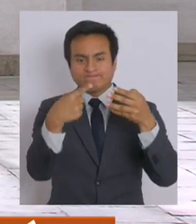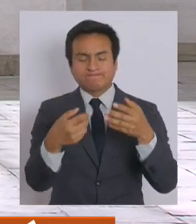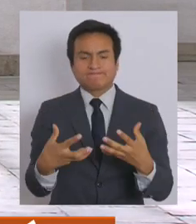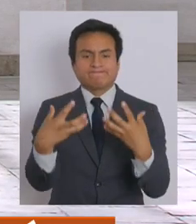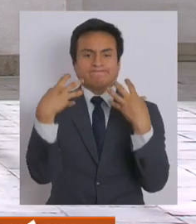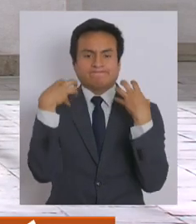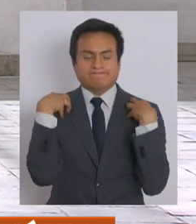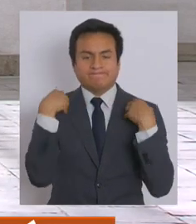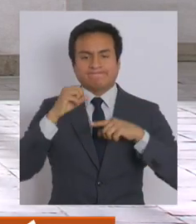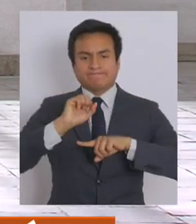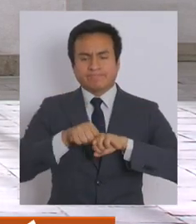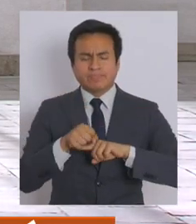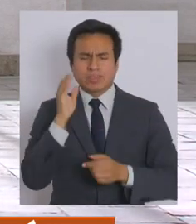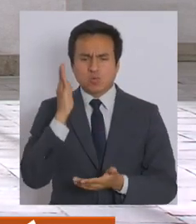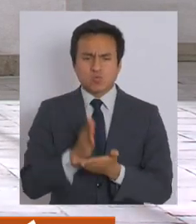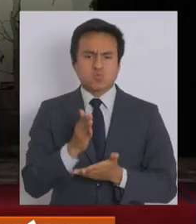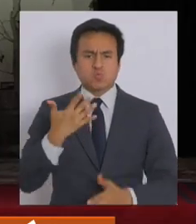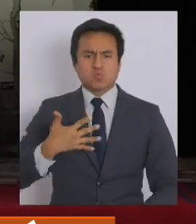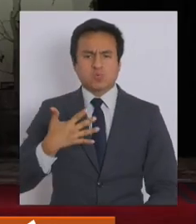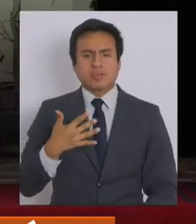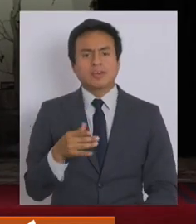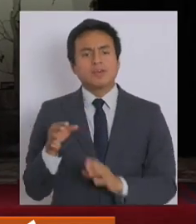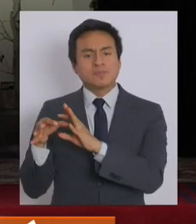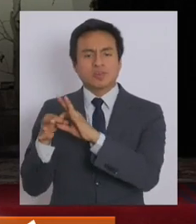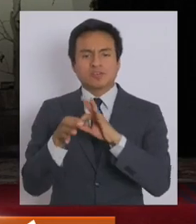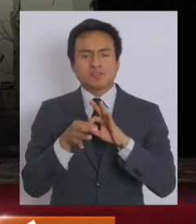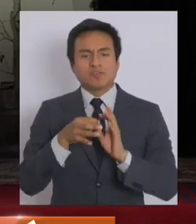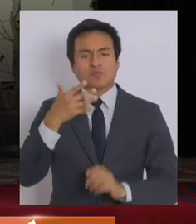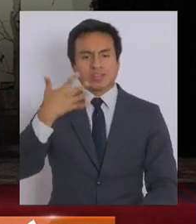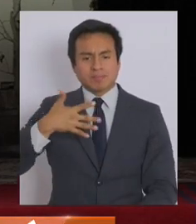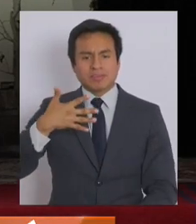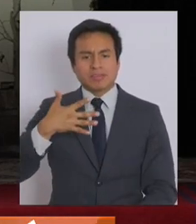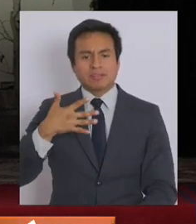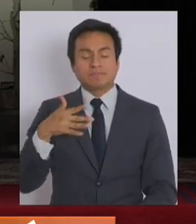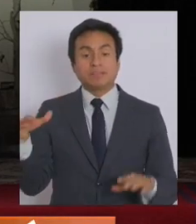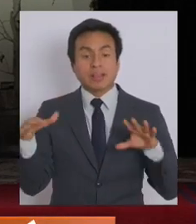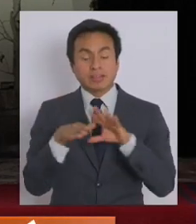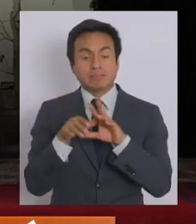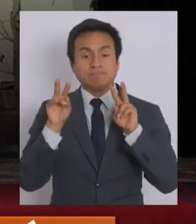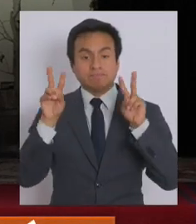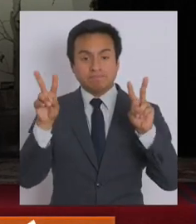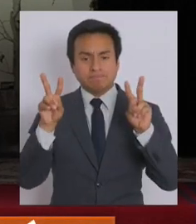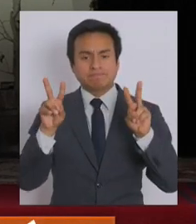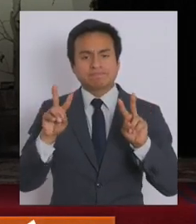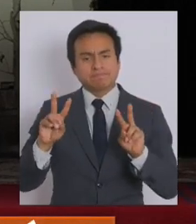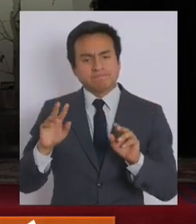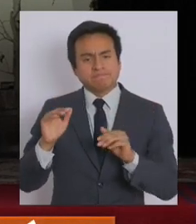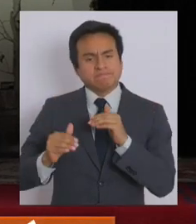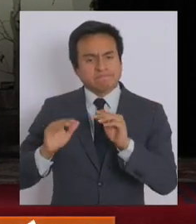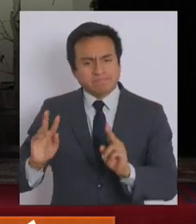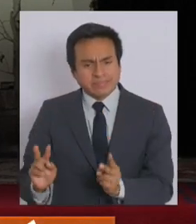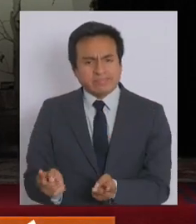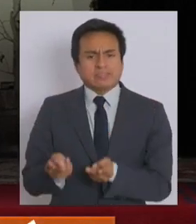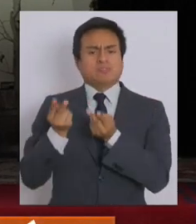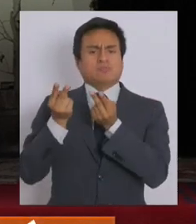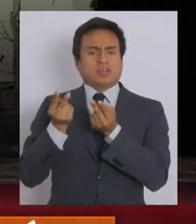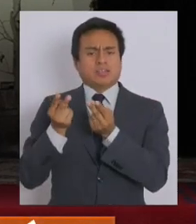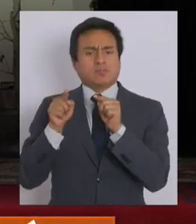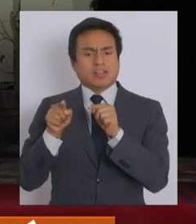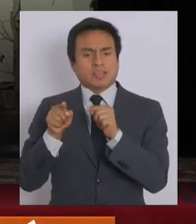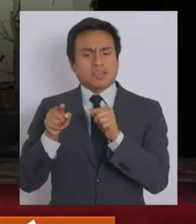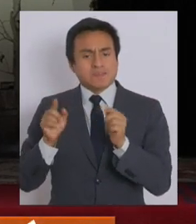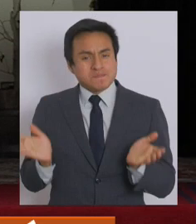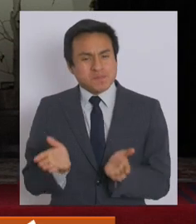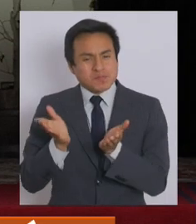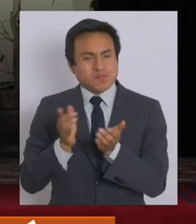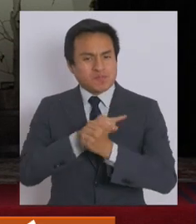asumir son más exigentes. Por eso es fundamental que la Alianza del Pacífico recupere el